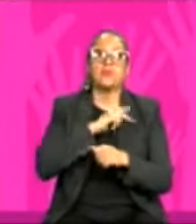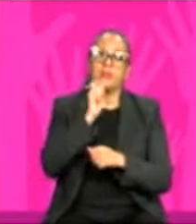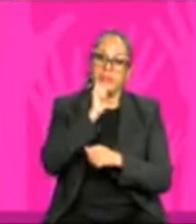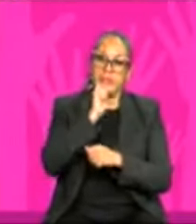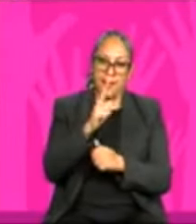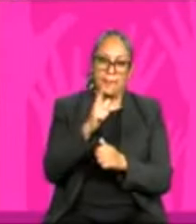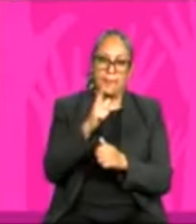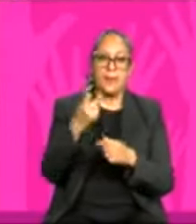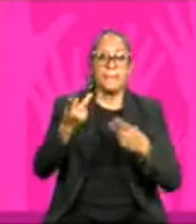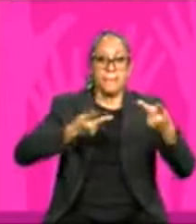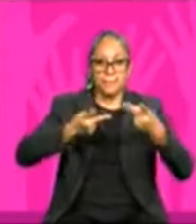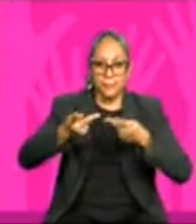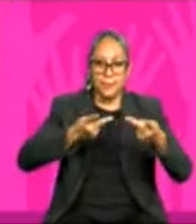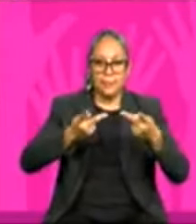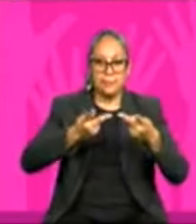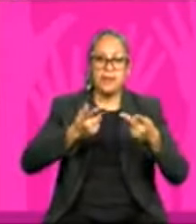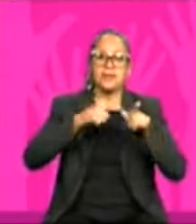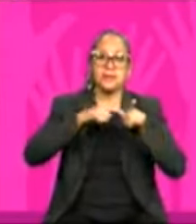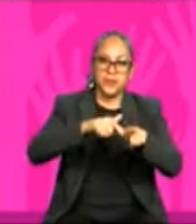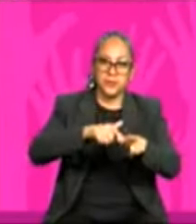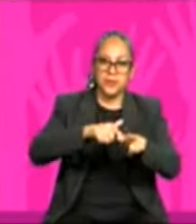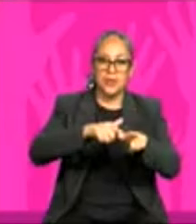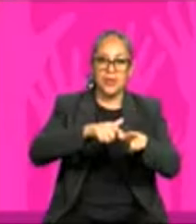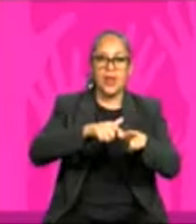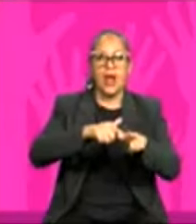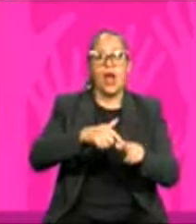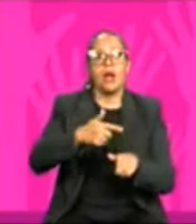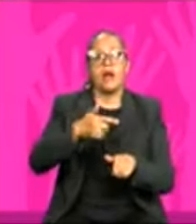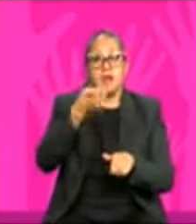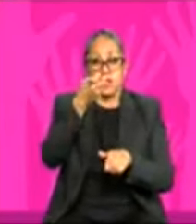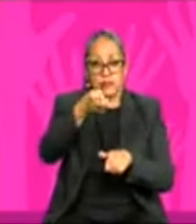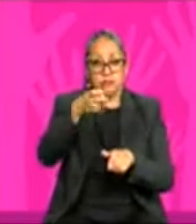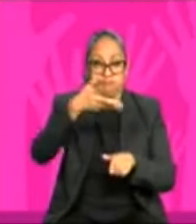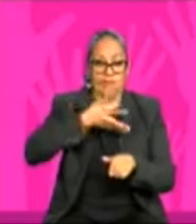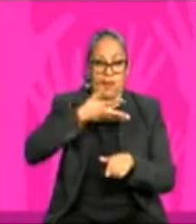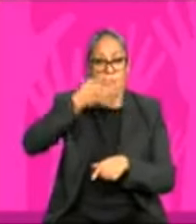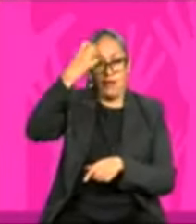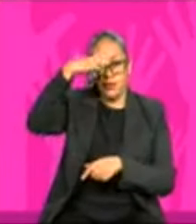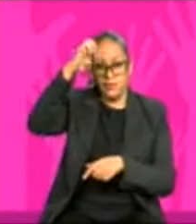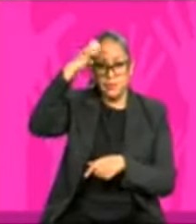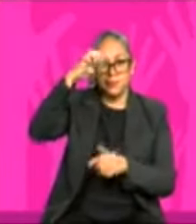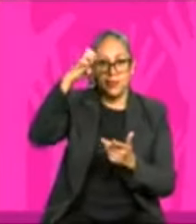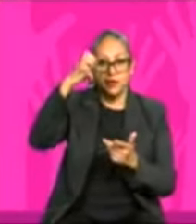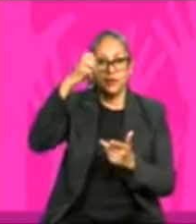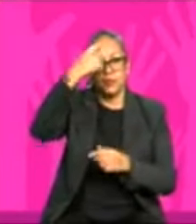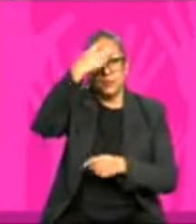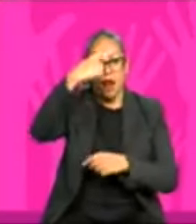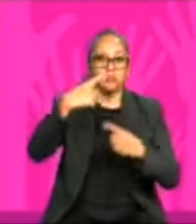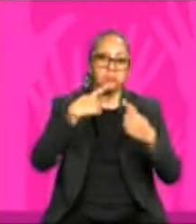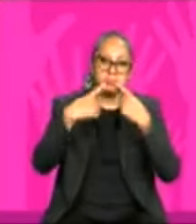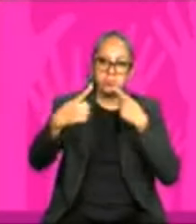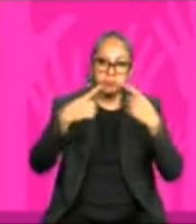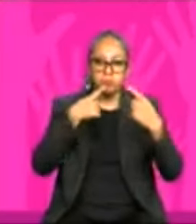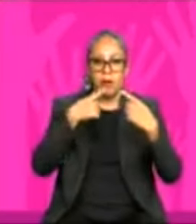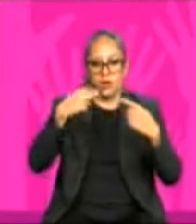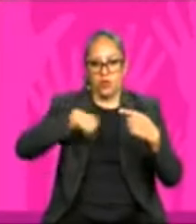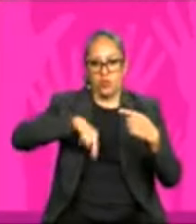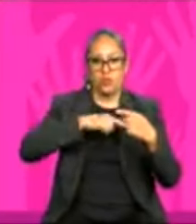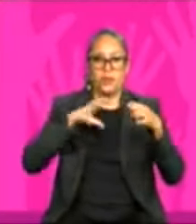supuesto, preparándonos con los que han tenido esta gran experiencia para que vayamos